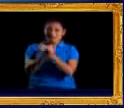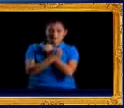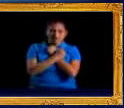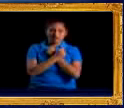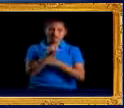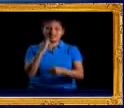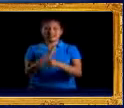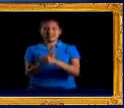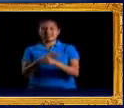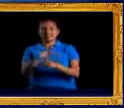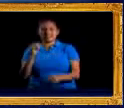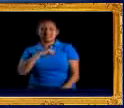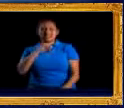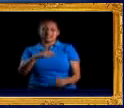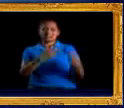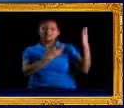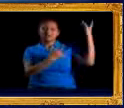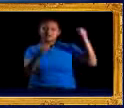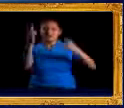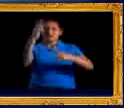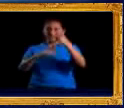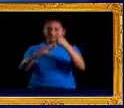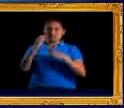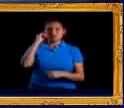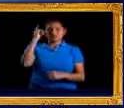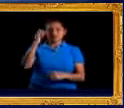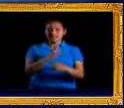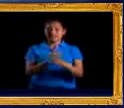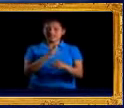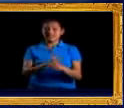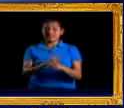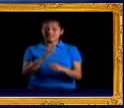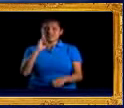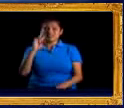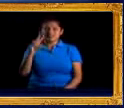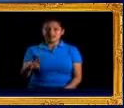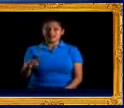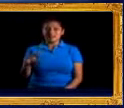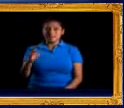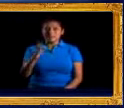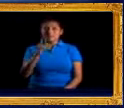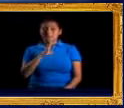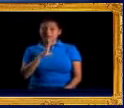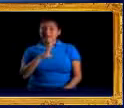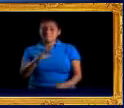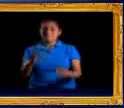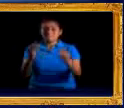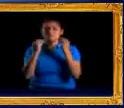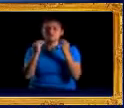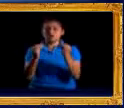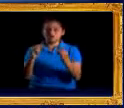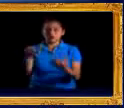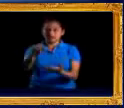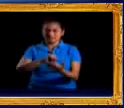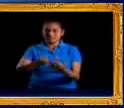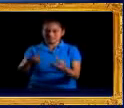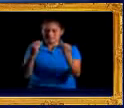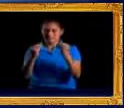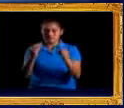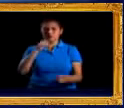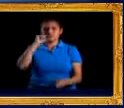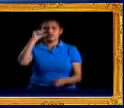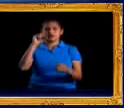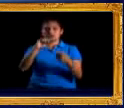la iglesia que está esperando la venida del Señor. La iglesia verdadera tiene abundancia de aceite, de vino,